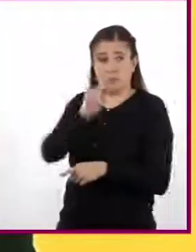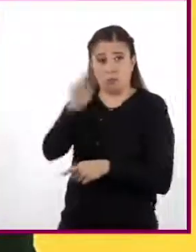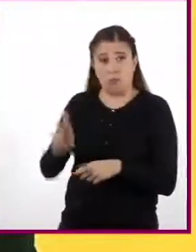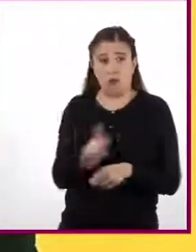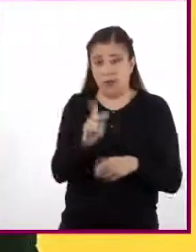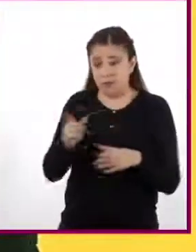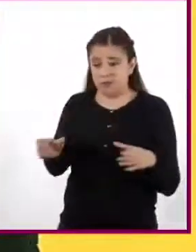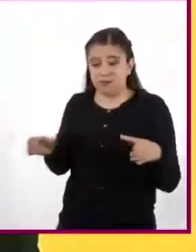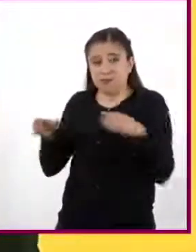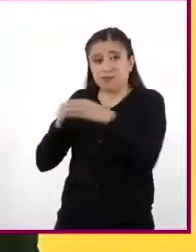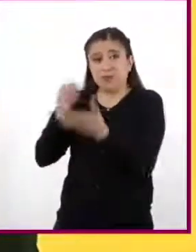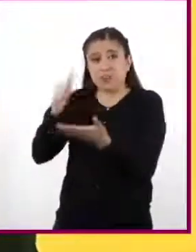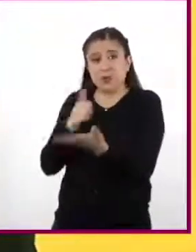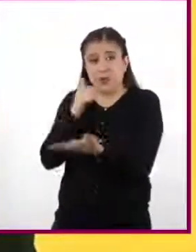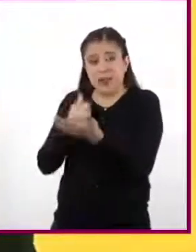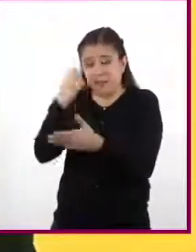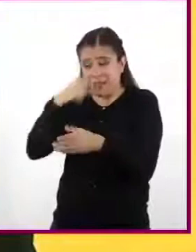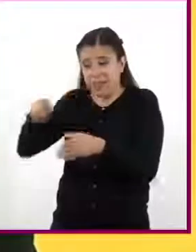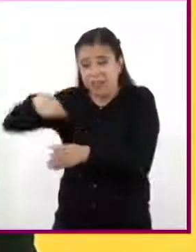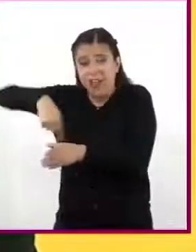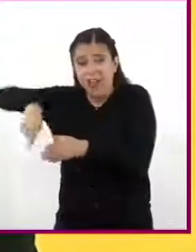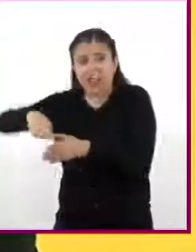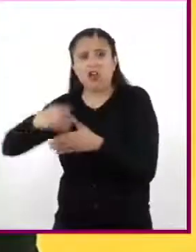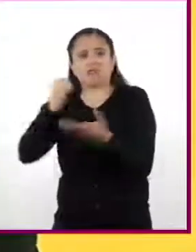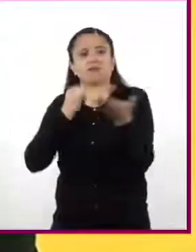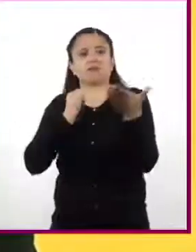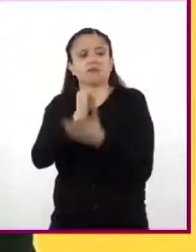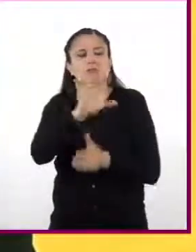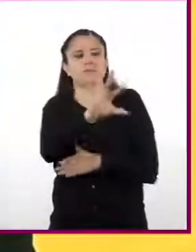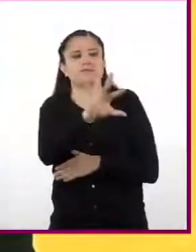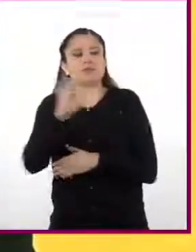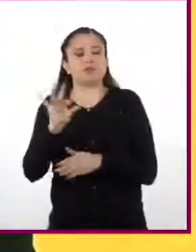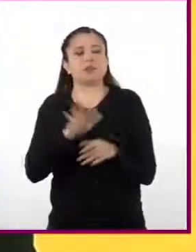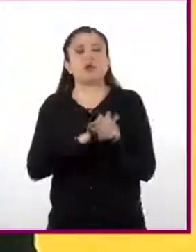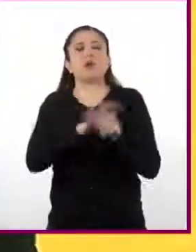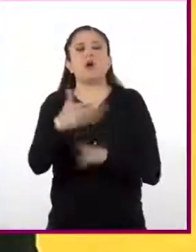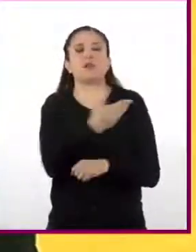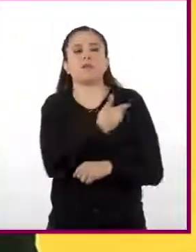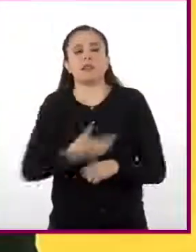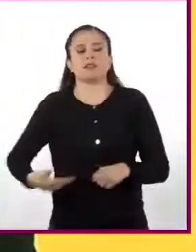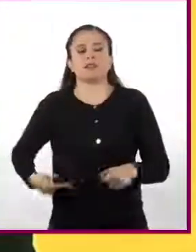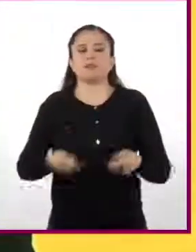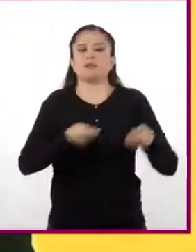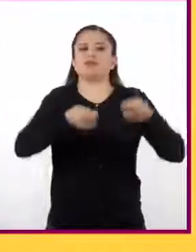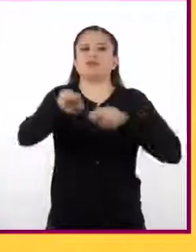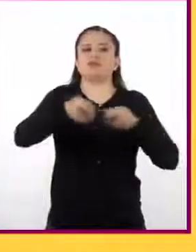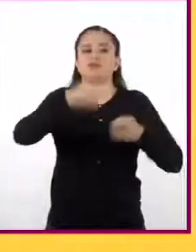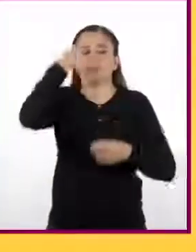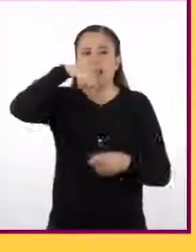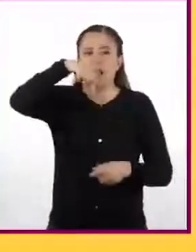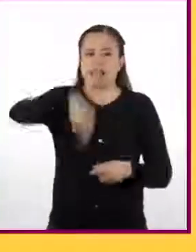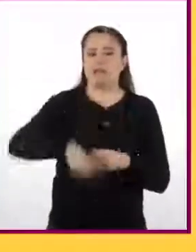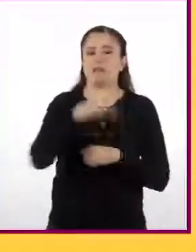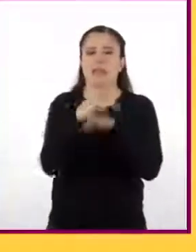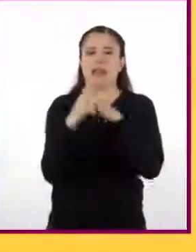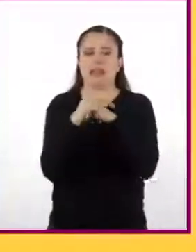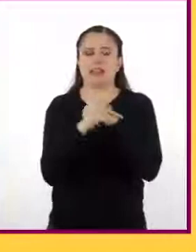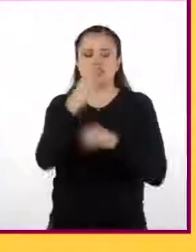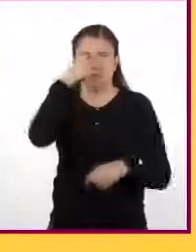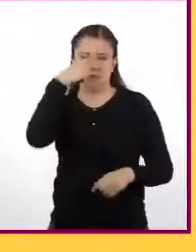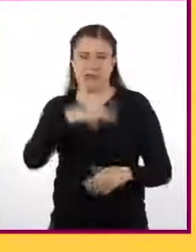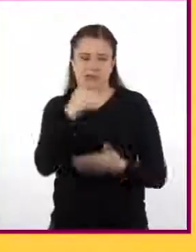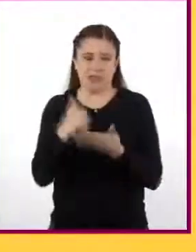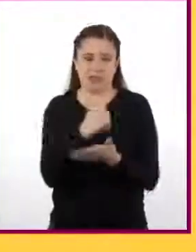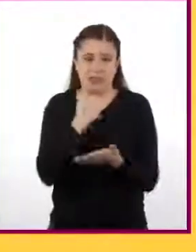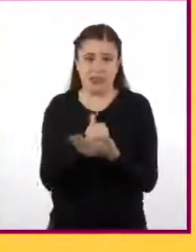personas para que tomen decisiones a nombre de todos los mexicanos y las mexicanas que habitan el país. En el